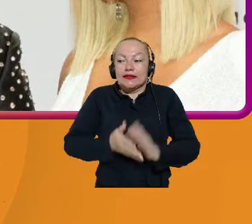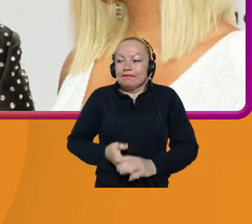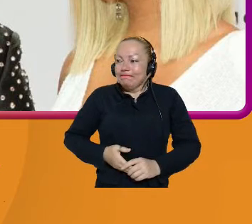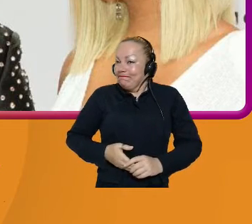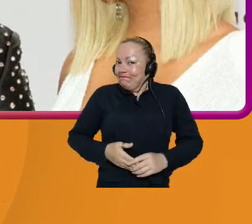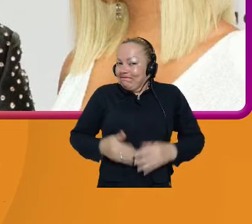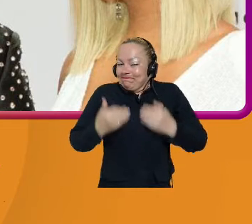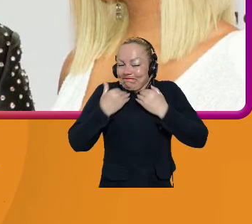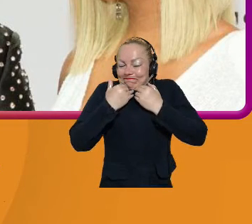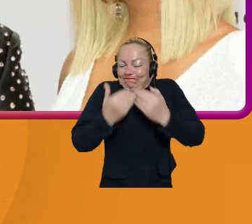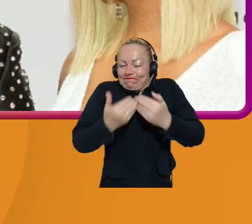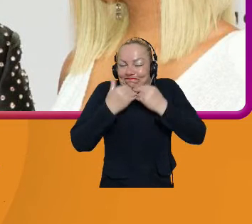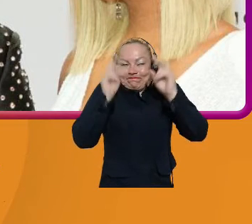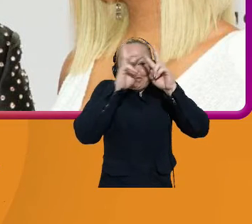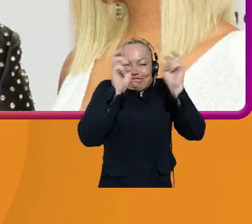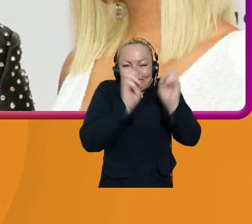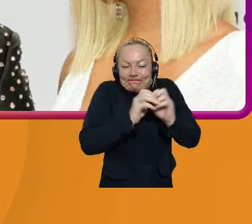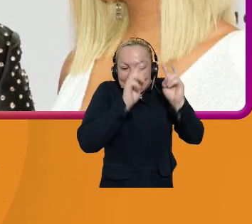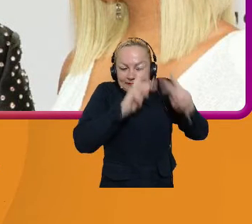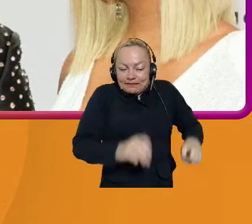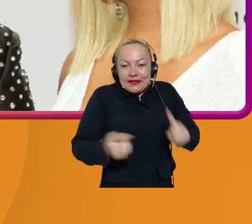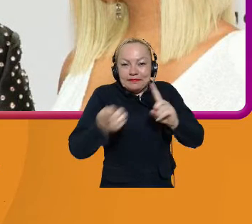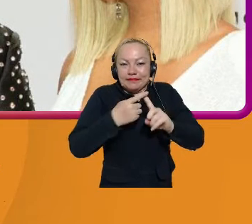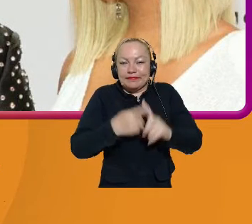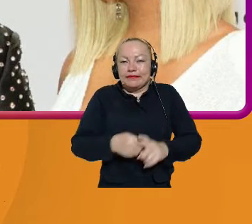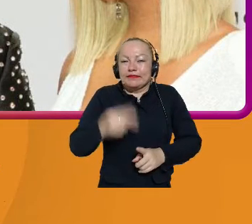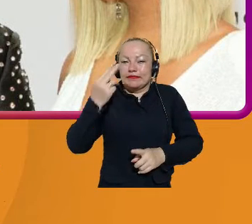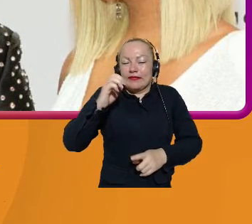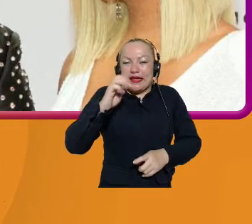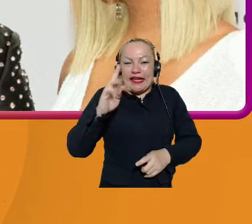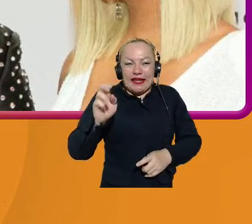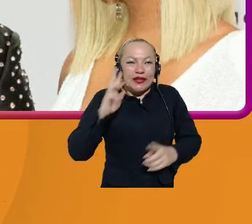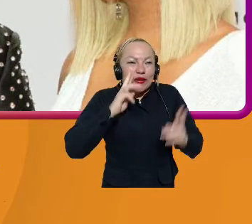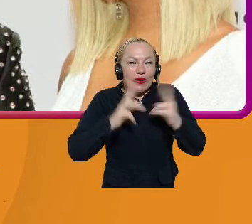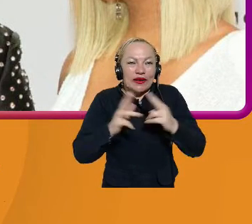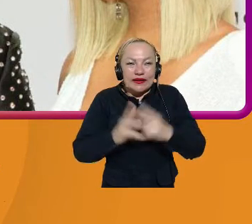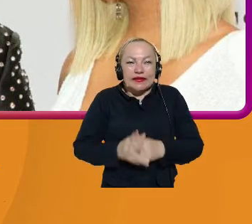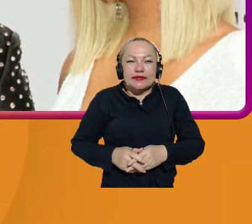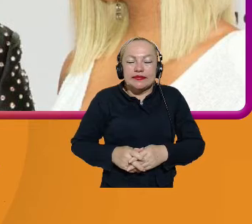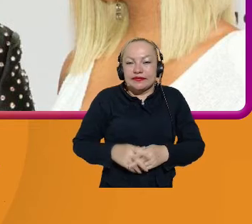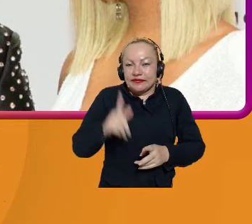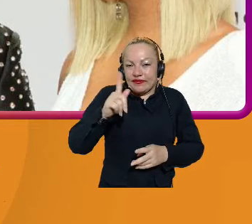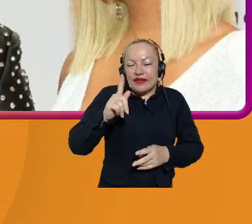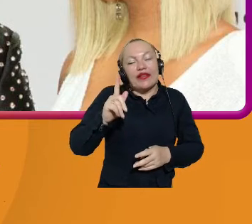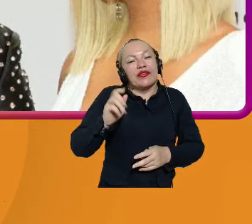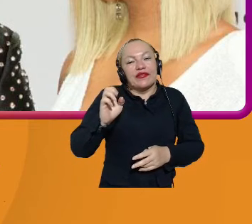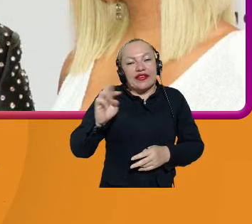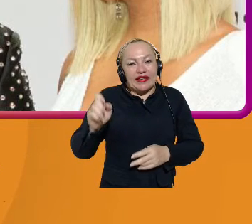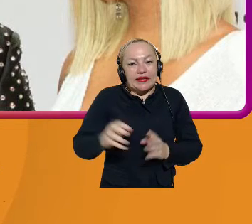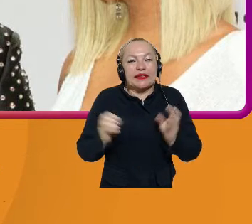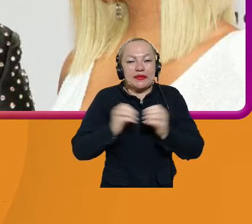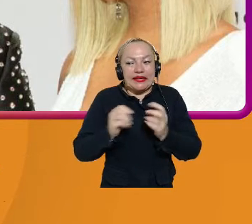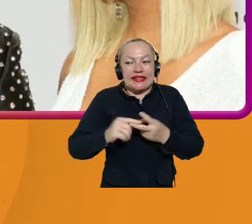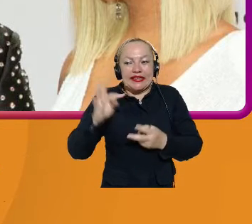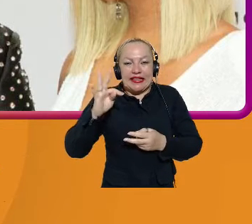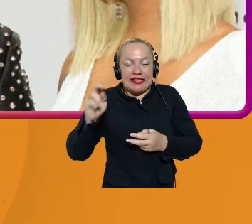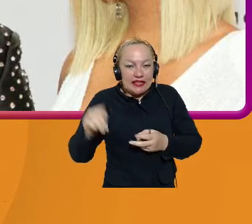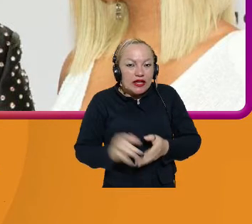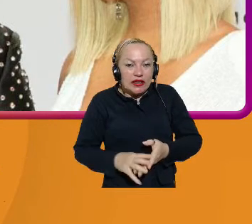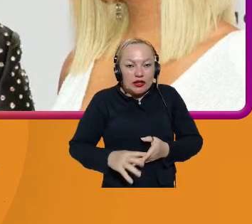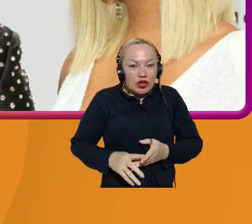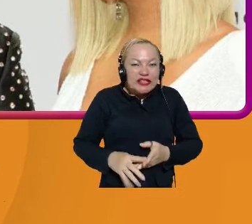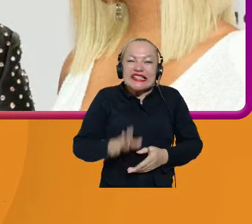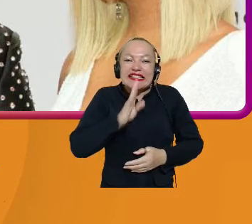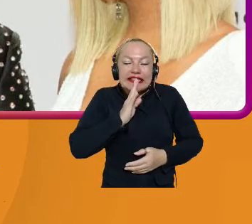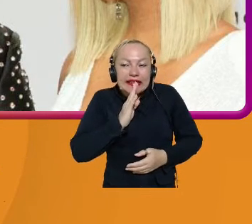Tú digas. Eso es un mito porque, por ejemplo, Héctor, el que ahora es Héctor el Father, con Tito, sí, fueron de